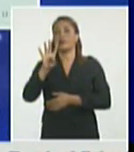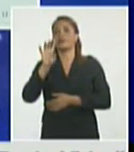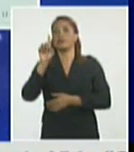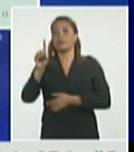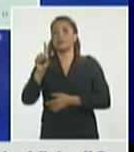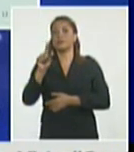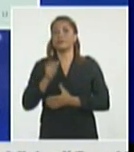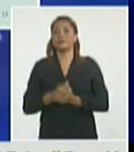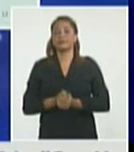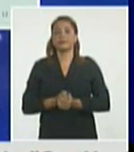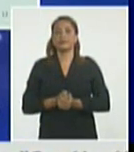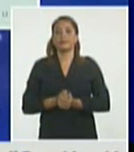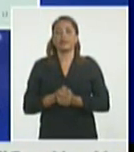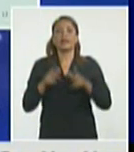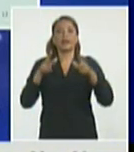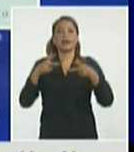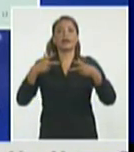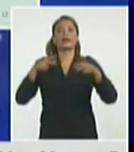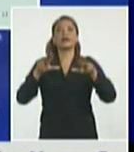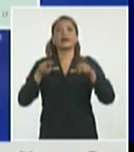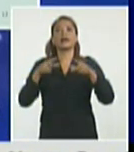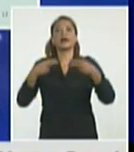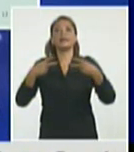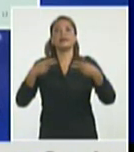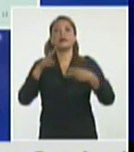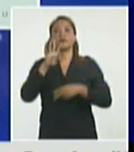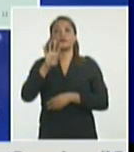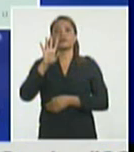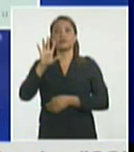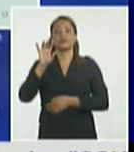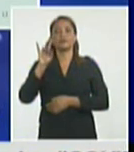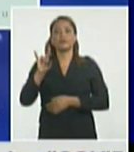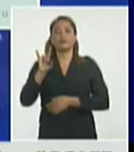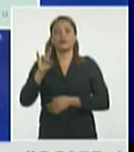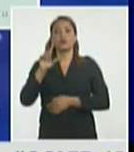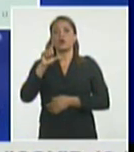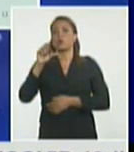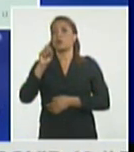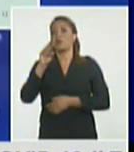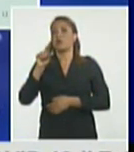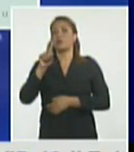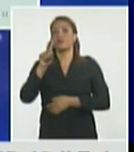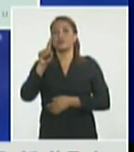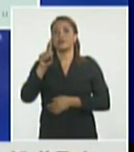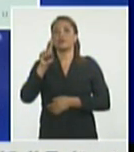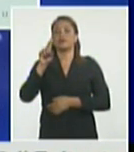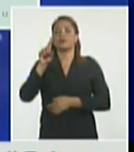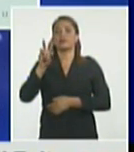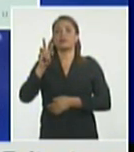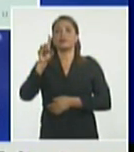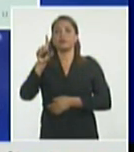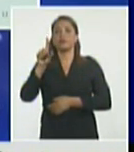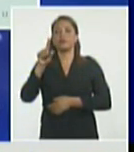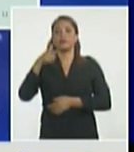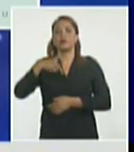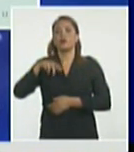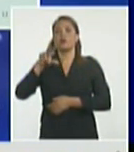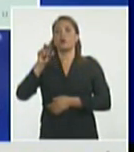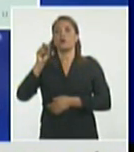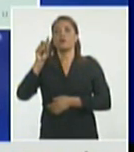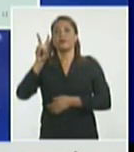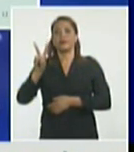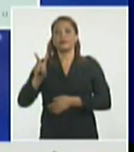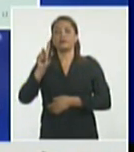541, Cárdenas 459, Colón 131, Jovellanos